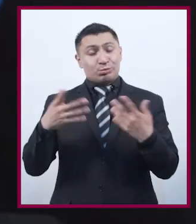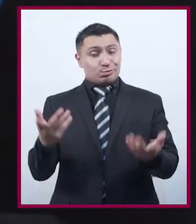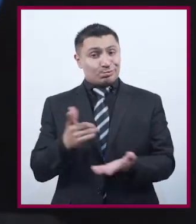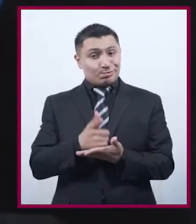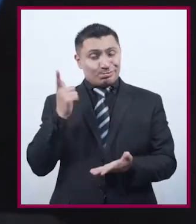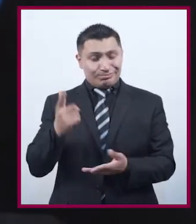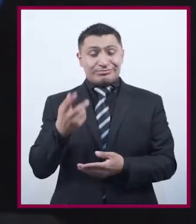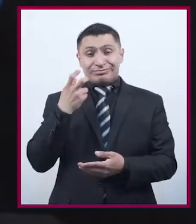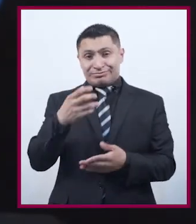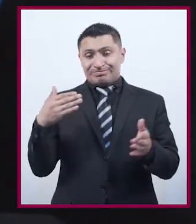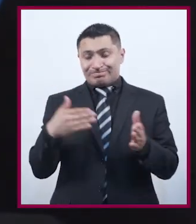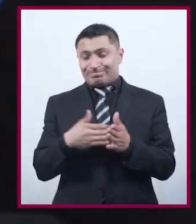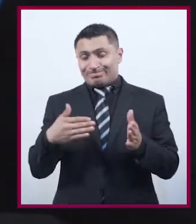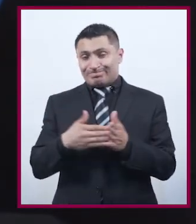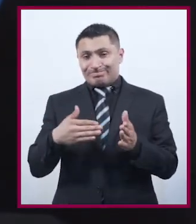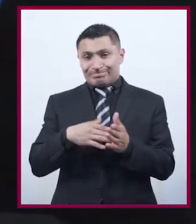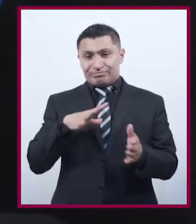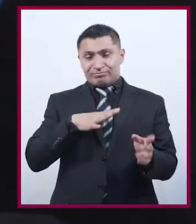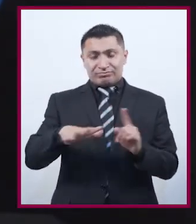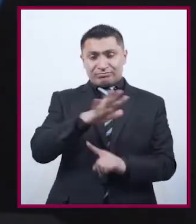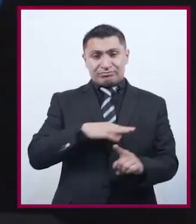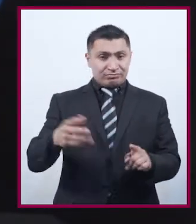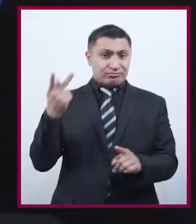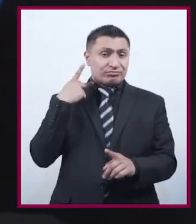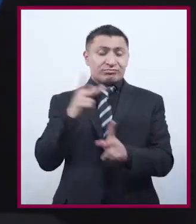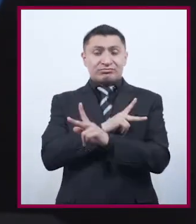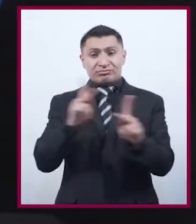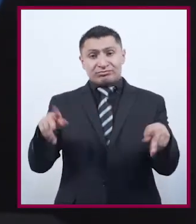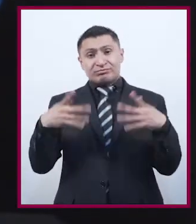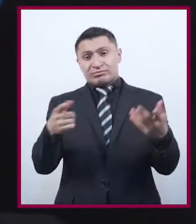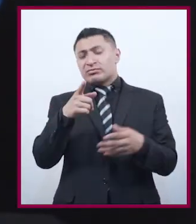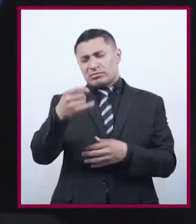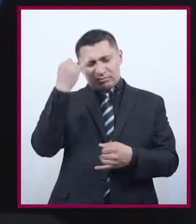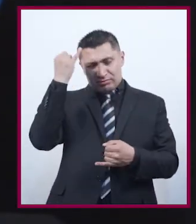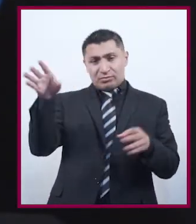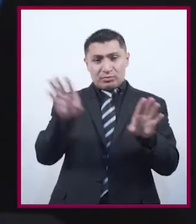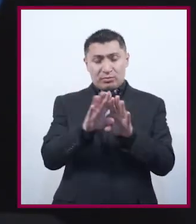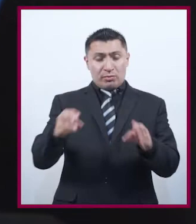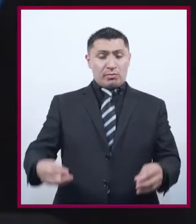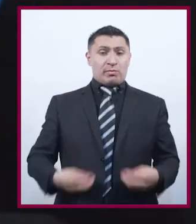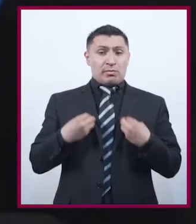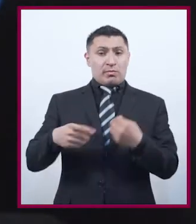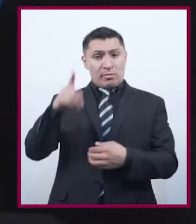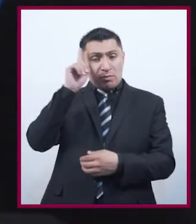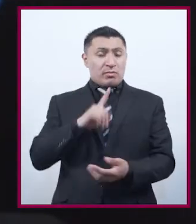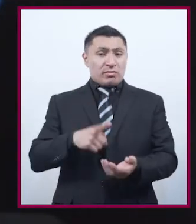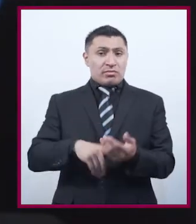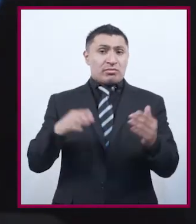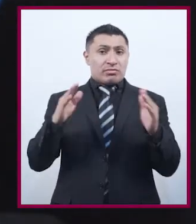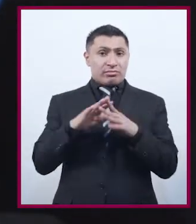problemática? Si estas restricciones existían en el ámbito público, ¿te haces una idea de cómo era la vida de las mujeres en el